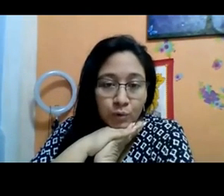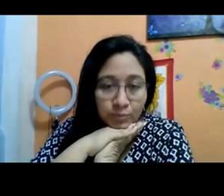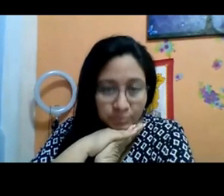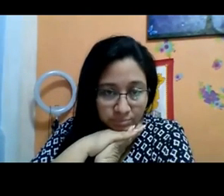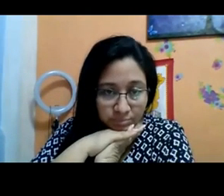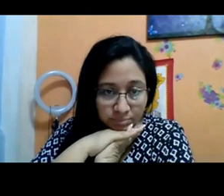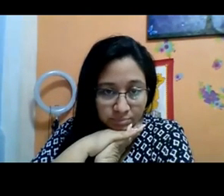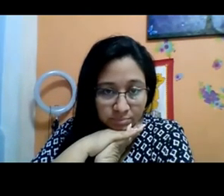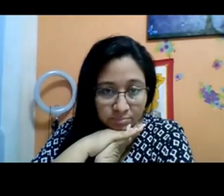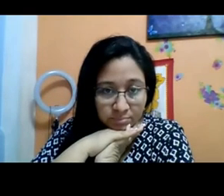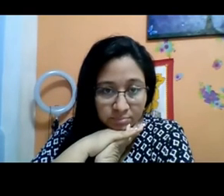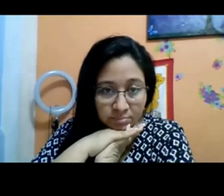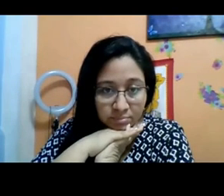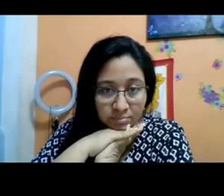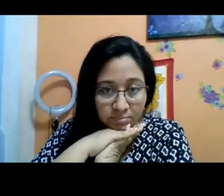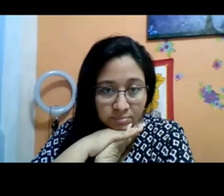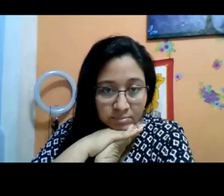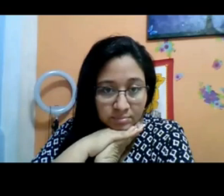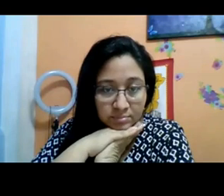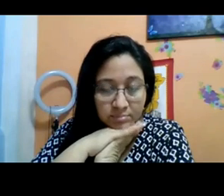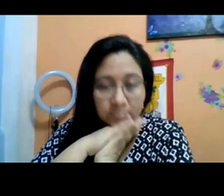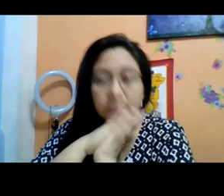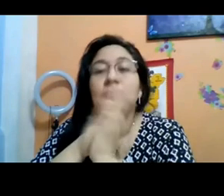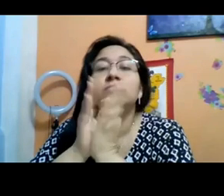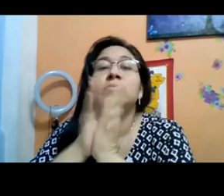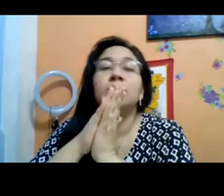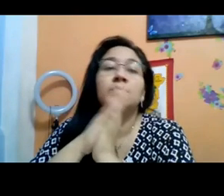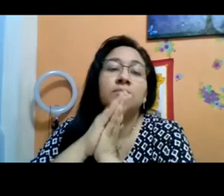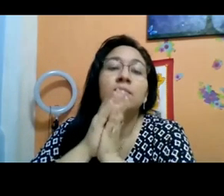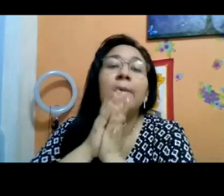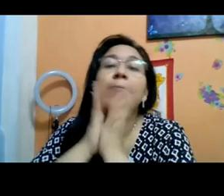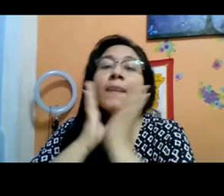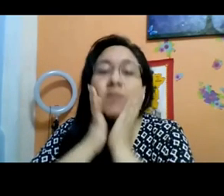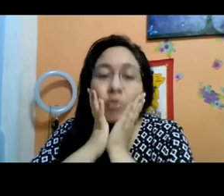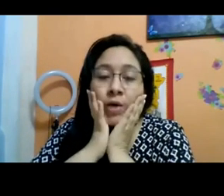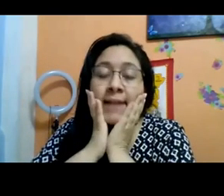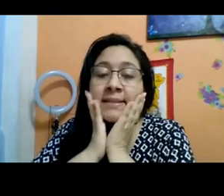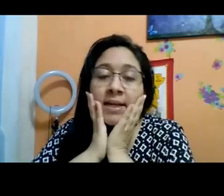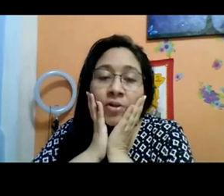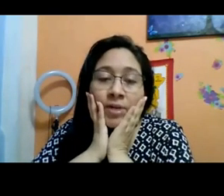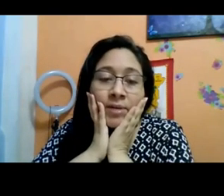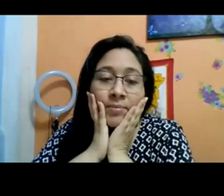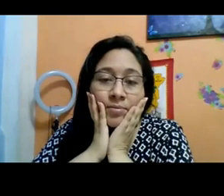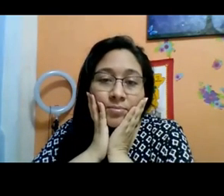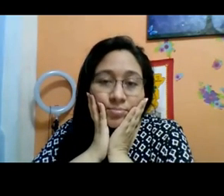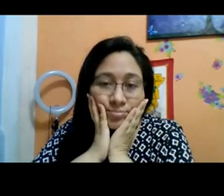Gracias, Liz. Cuídense. Y muchas gracias. Gracias. No es necesario